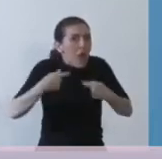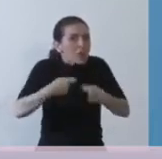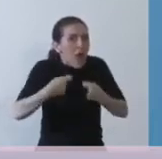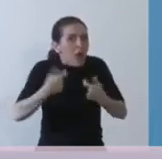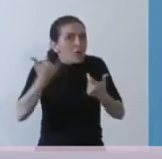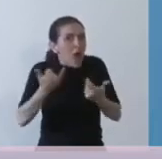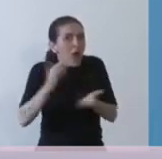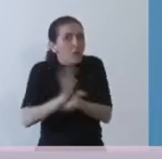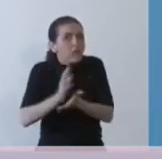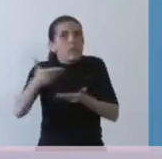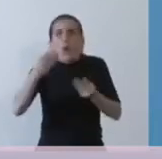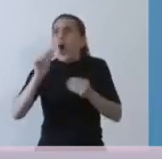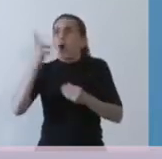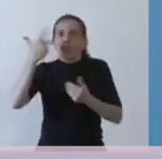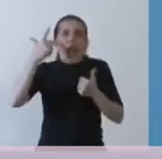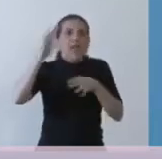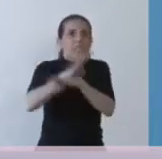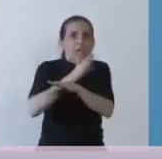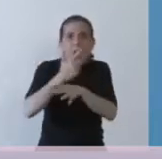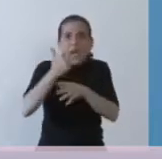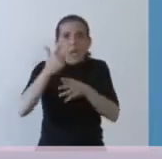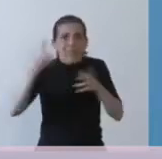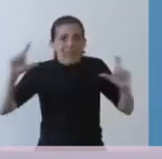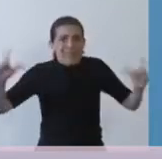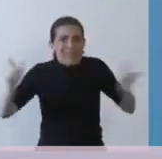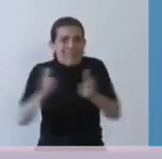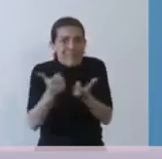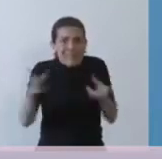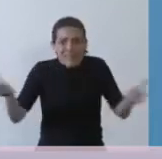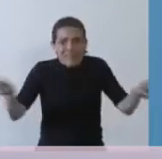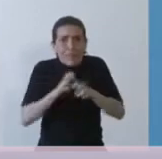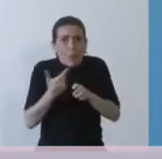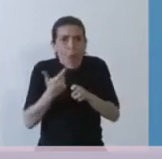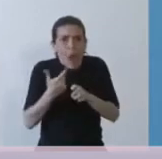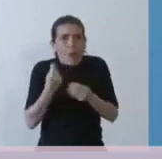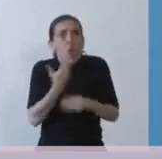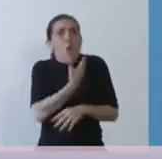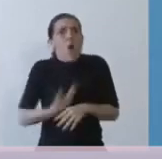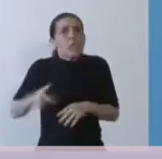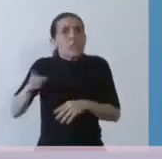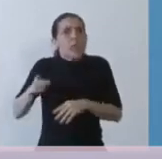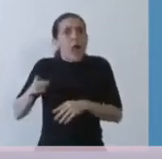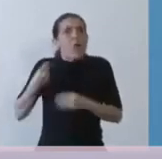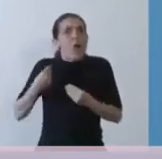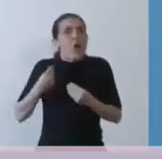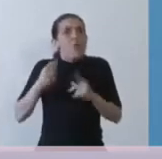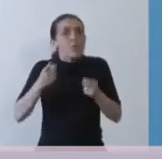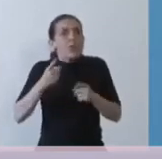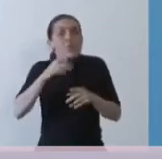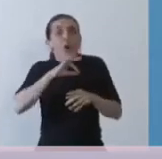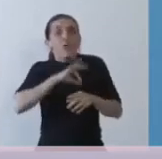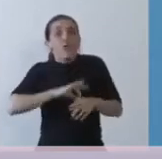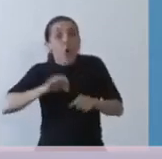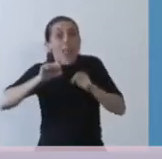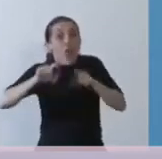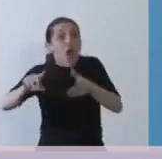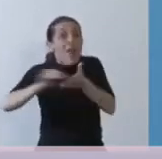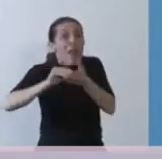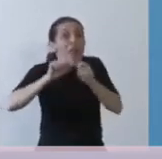enfrentar menor demanda lo que va a hacer el estado es ayudarlos pagando una parte del salario de los